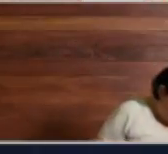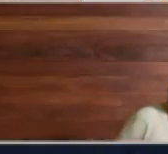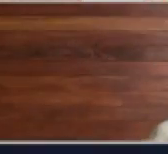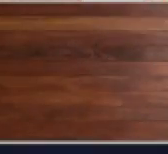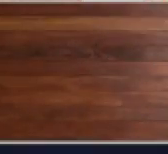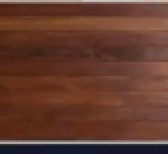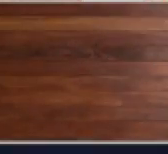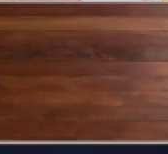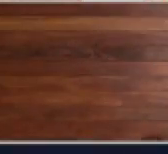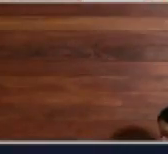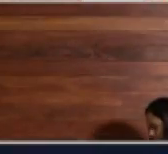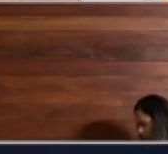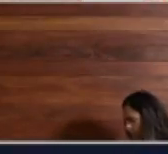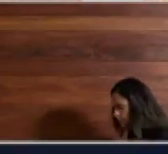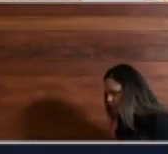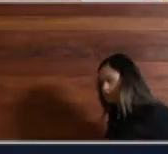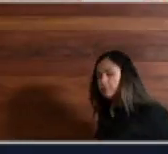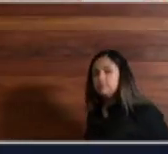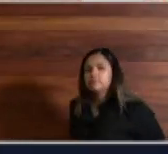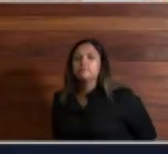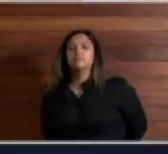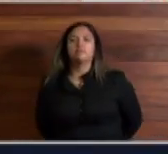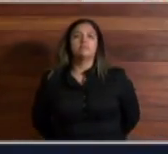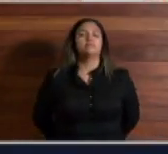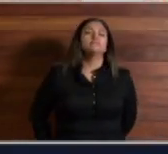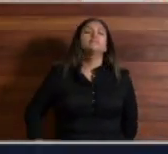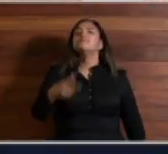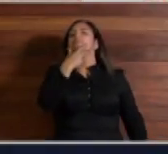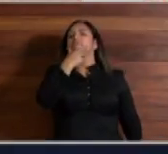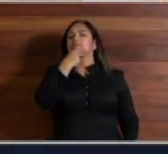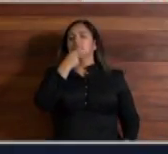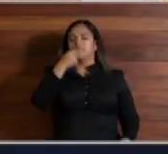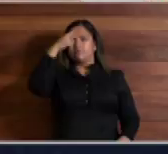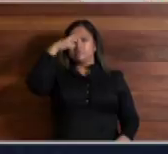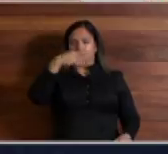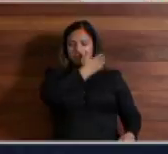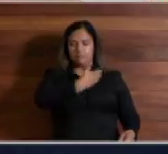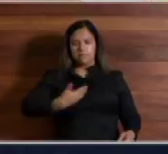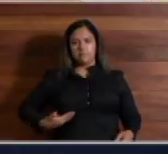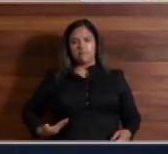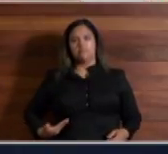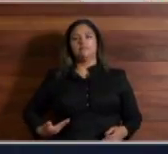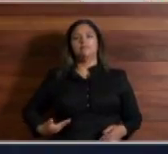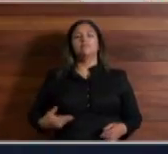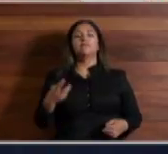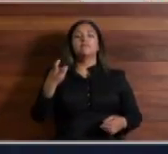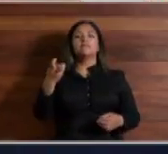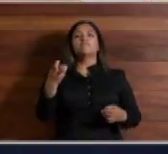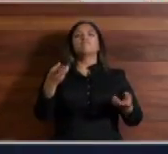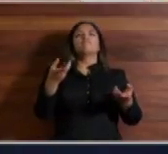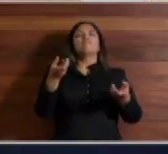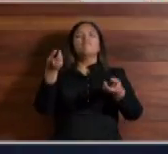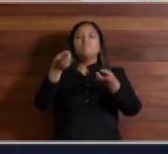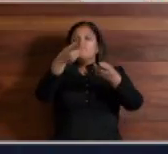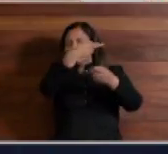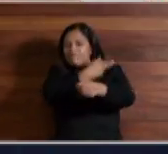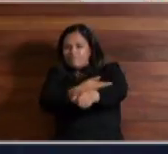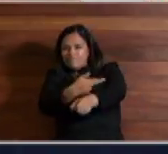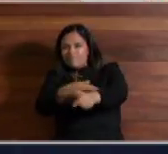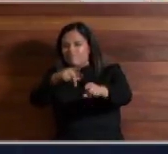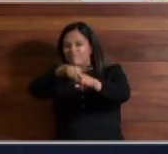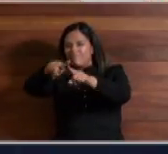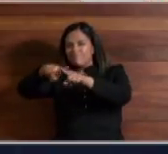facultades al Ejecutivo Federal, el presidente de la República, que derivó en una estructura